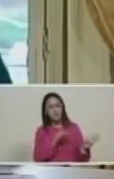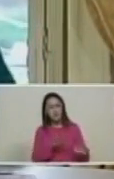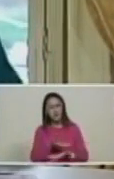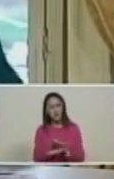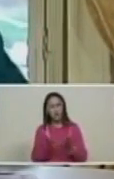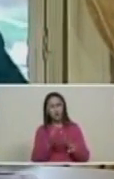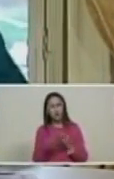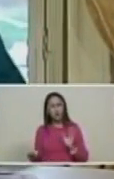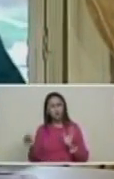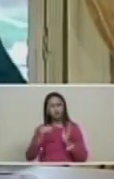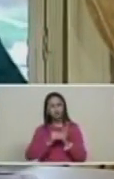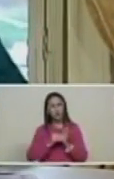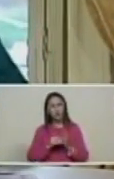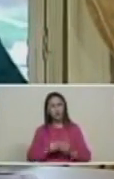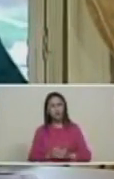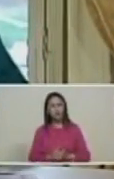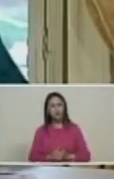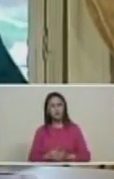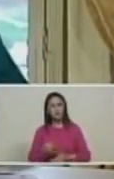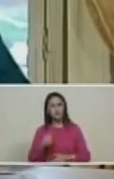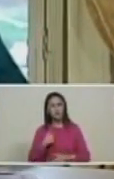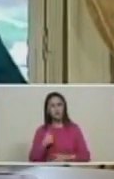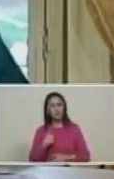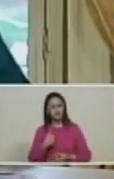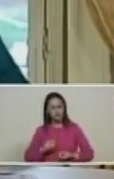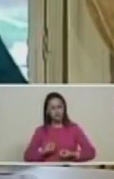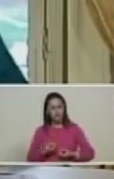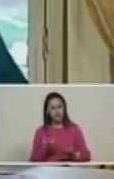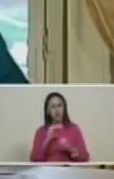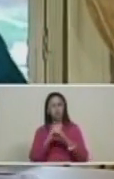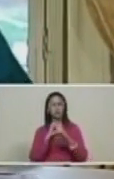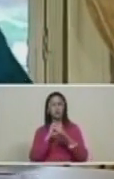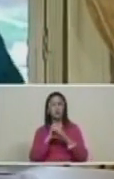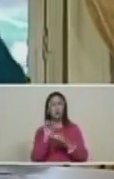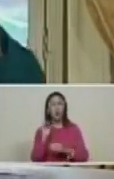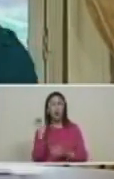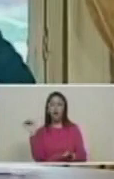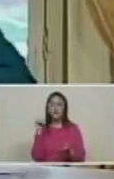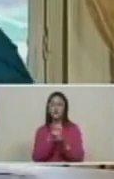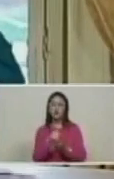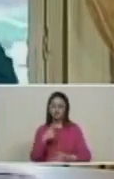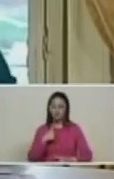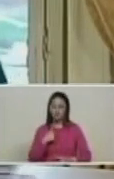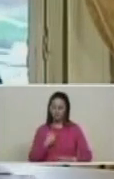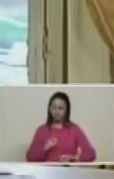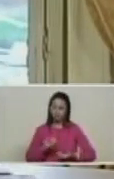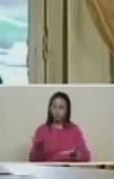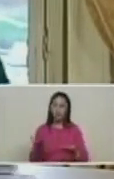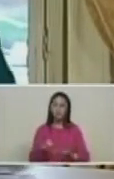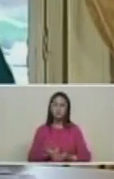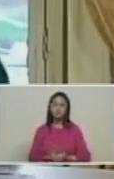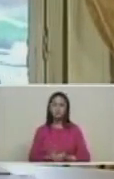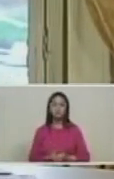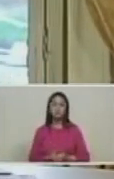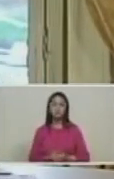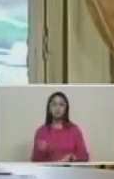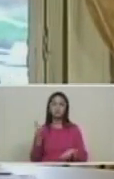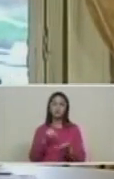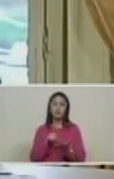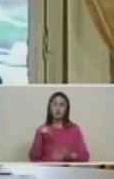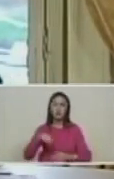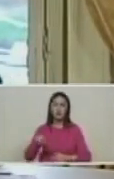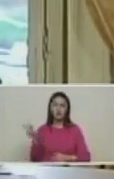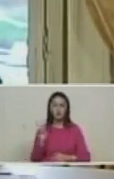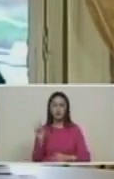que quieran regresar. Yo les voy a garantizar su autobús o su avión, se los voy a garantizar, para que vuelvan a la